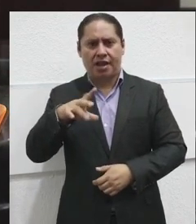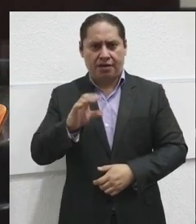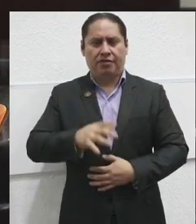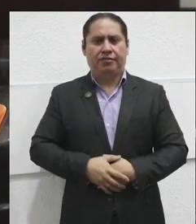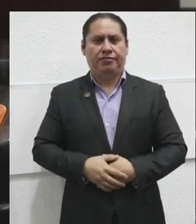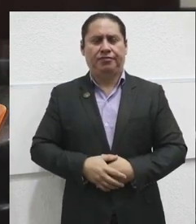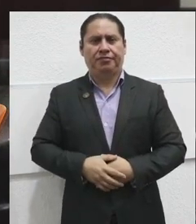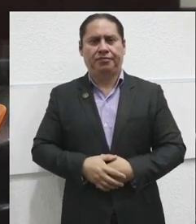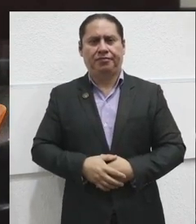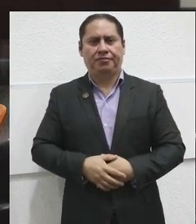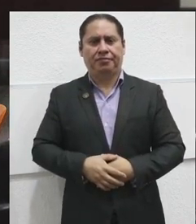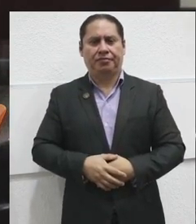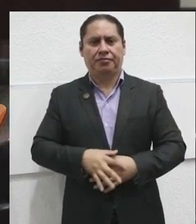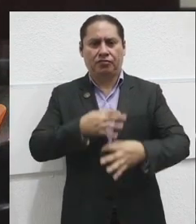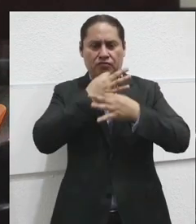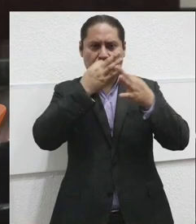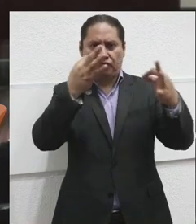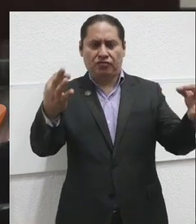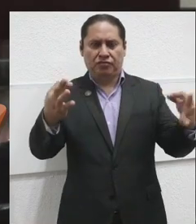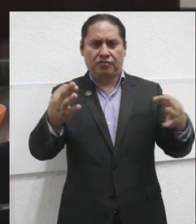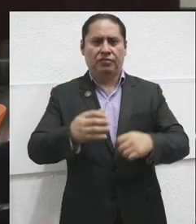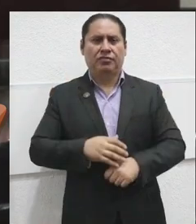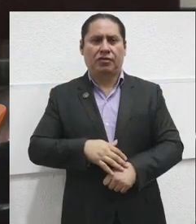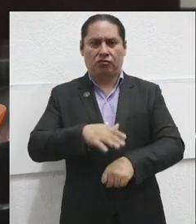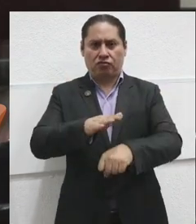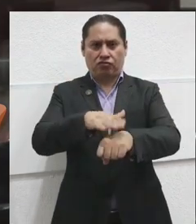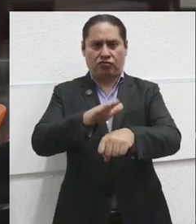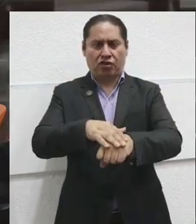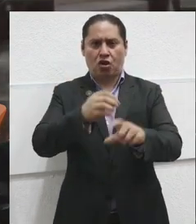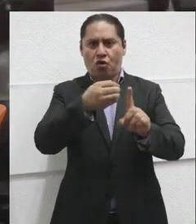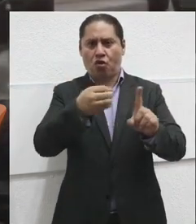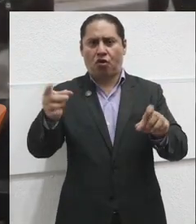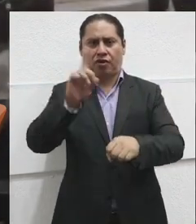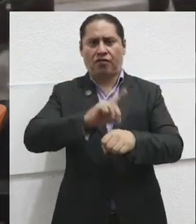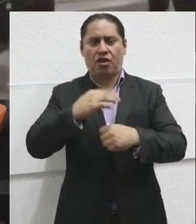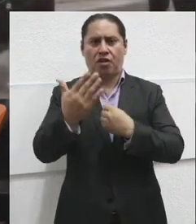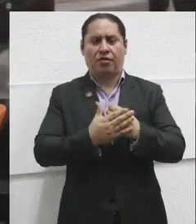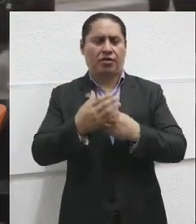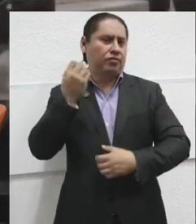González, se sirva anunciar a la Honorable Asamblea el orden.